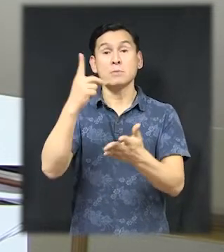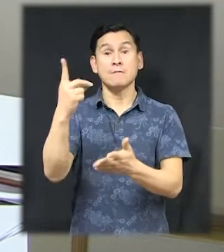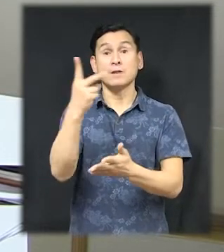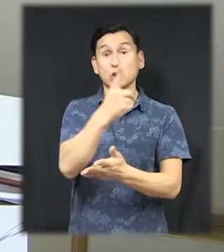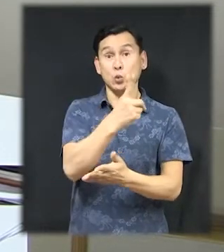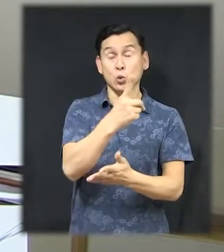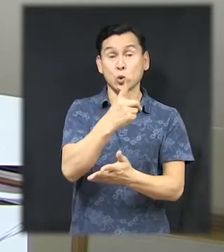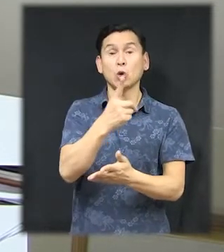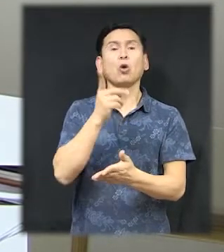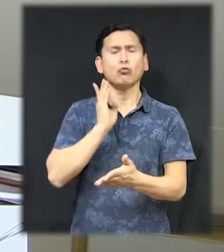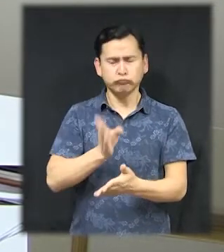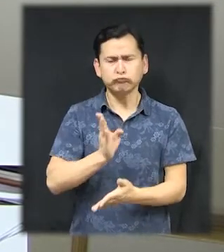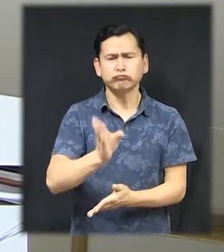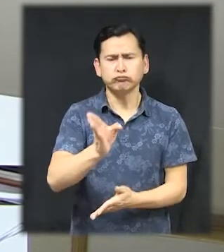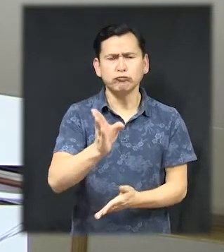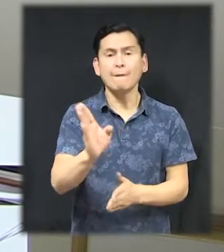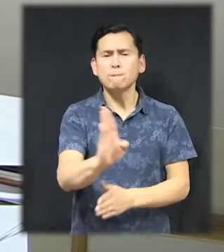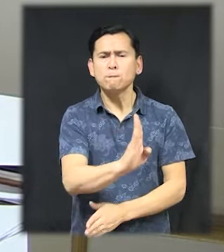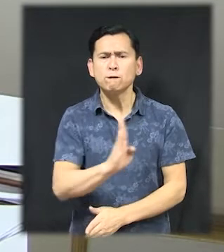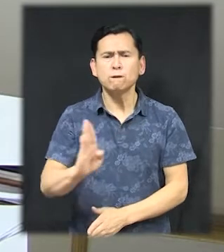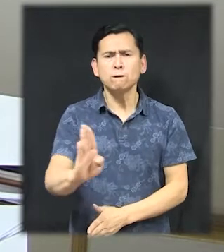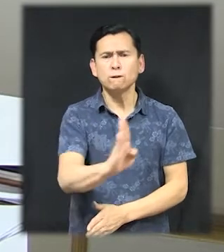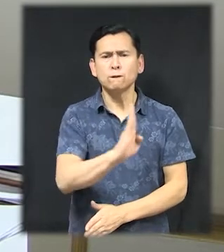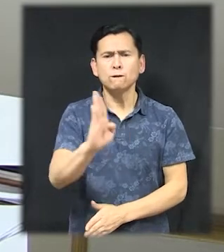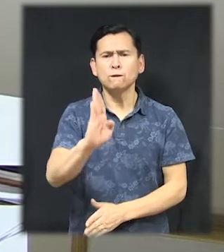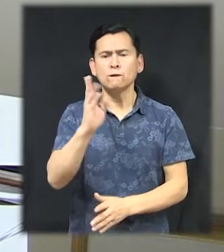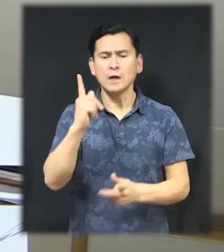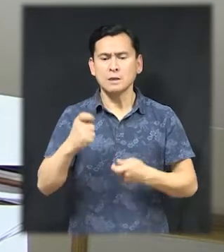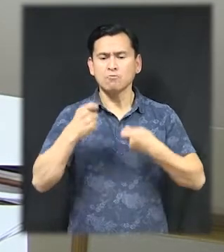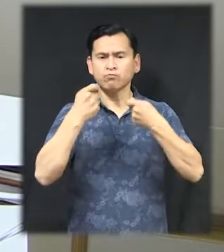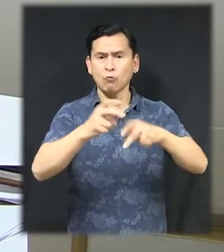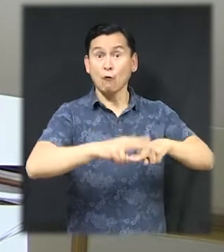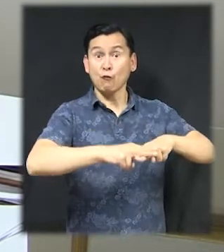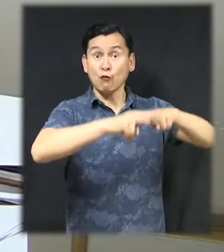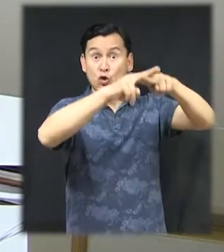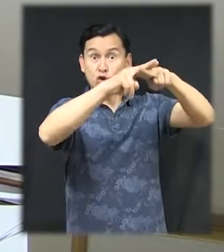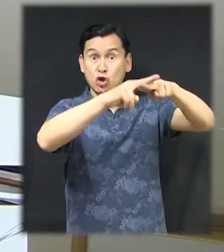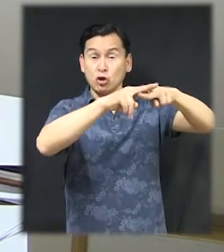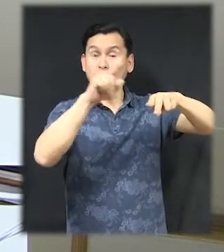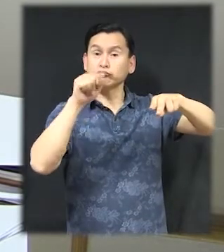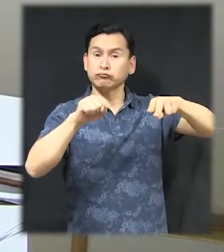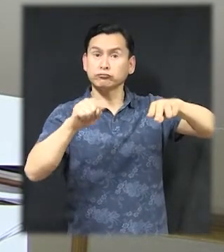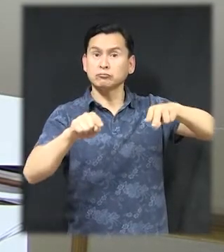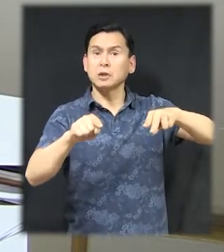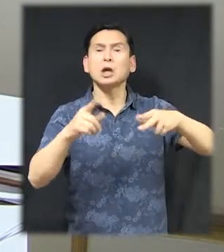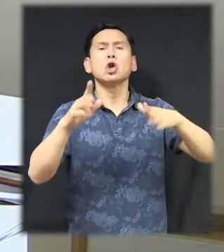año. Sin embargo, como ya es de todos conocido, seguimos con los